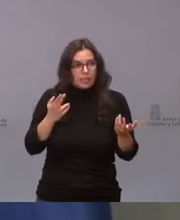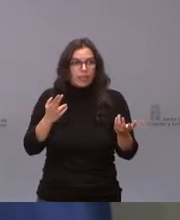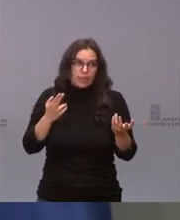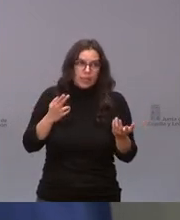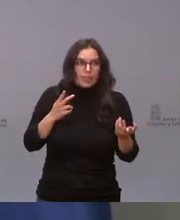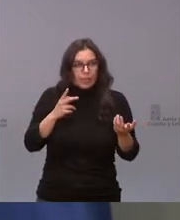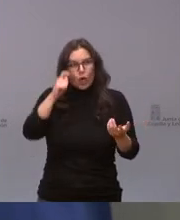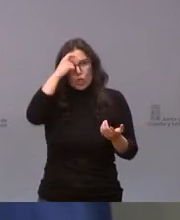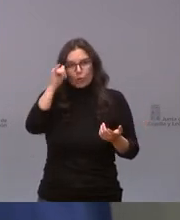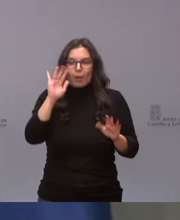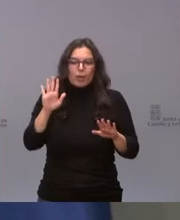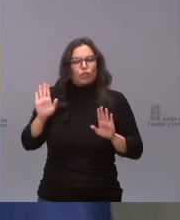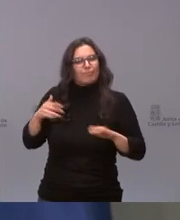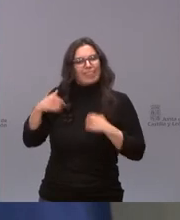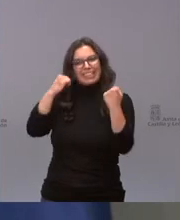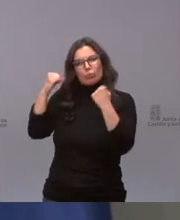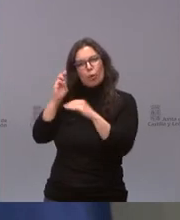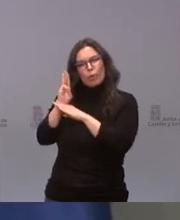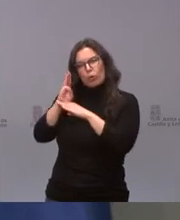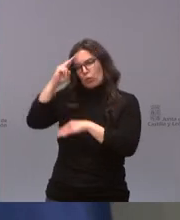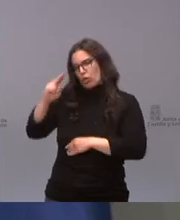por respeto a la institución, no voy a reproducir.